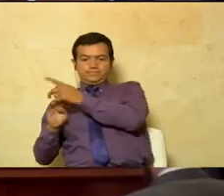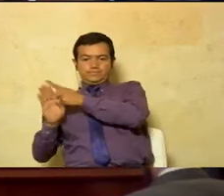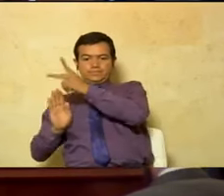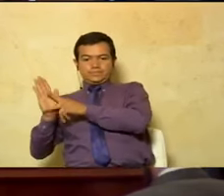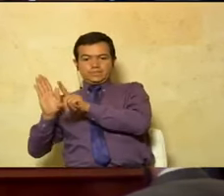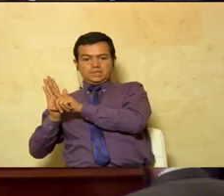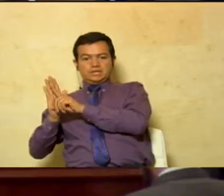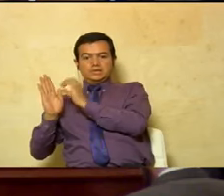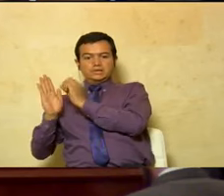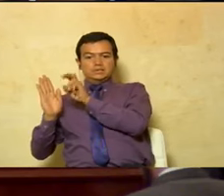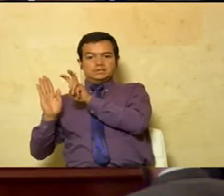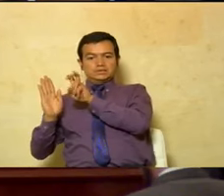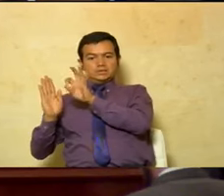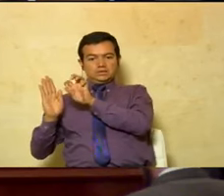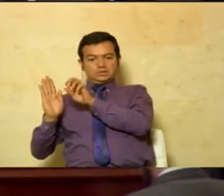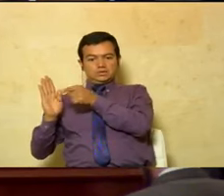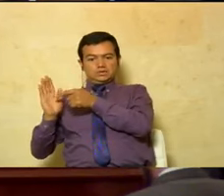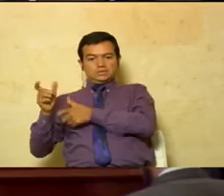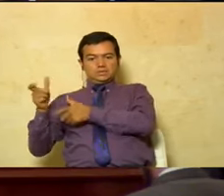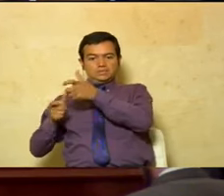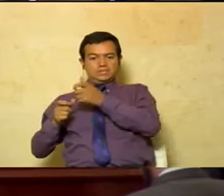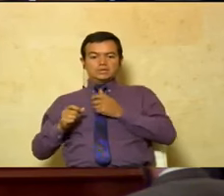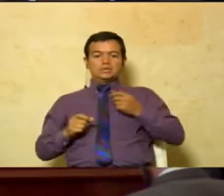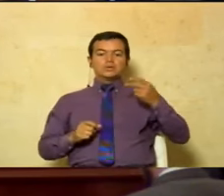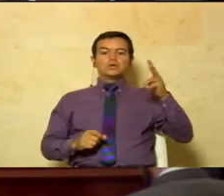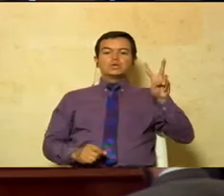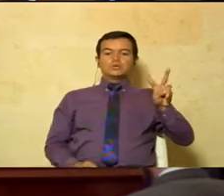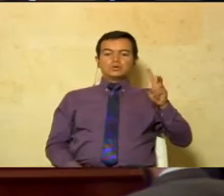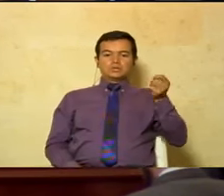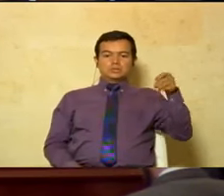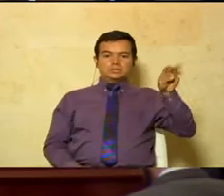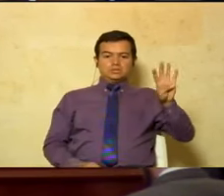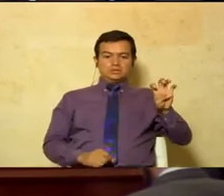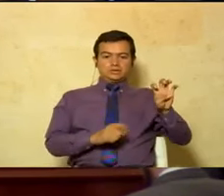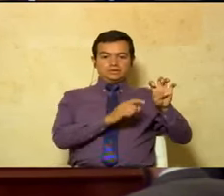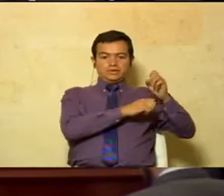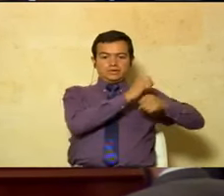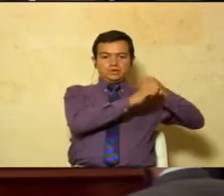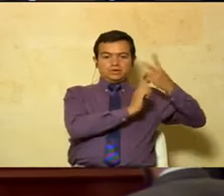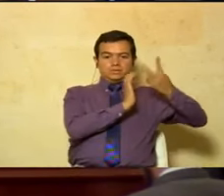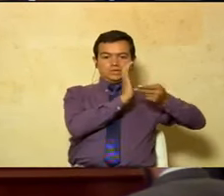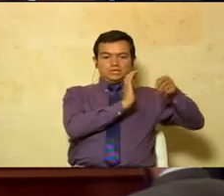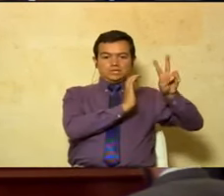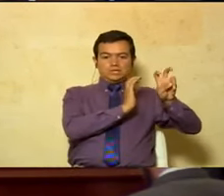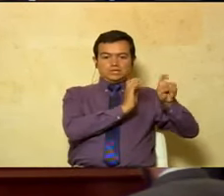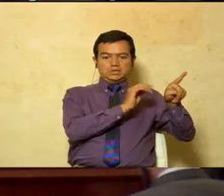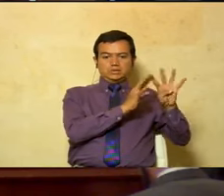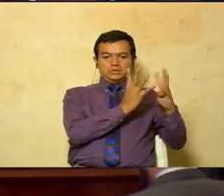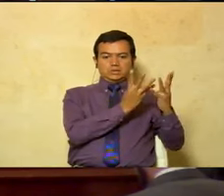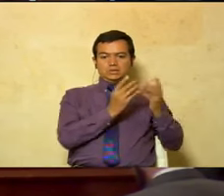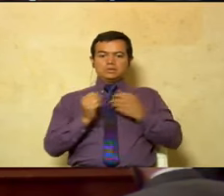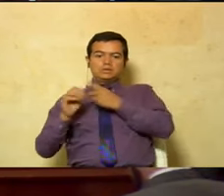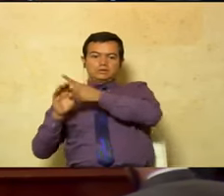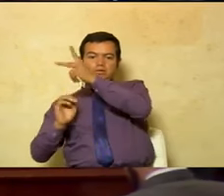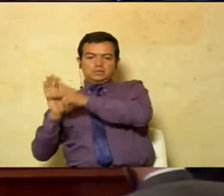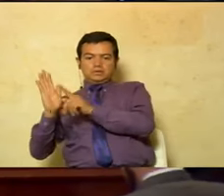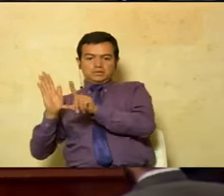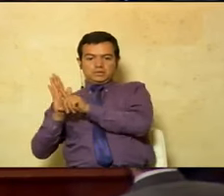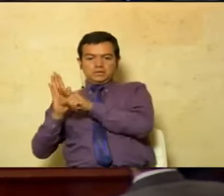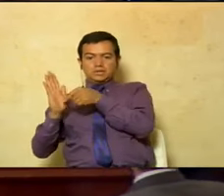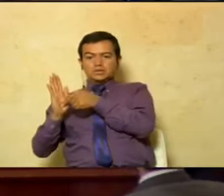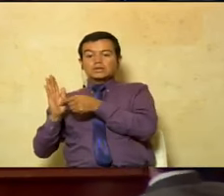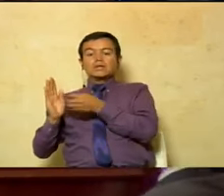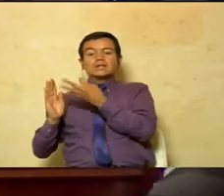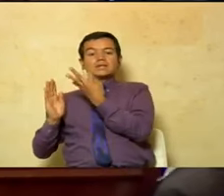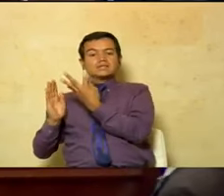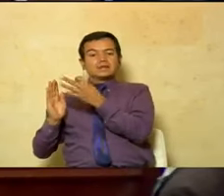07827 cámara 219 2017 senado proyecto de ley número